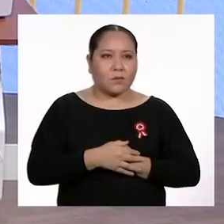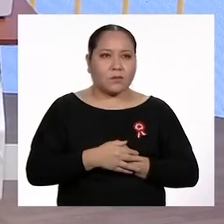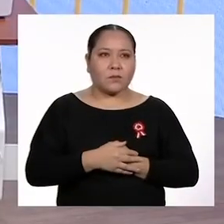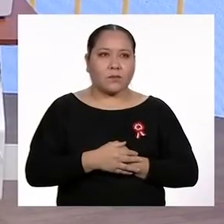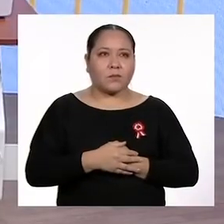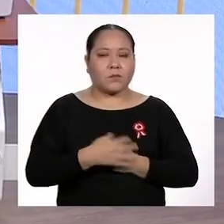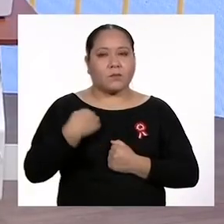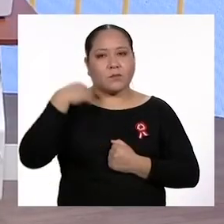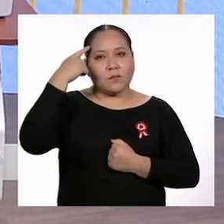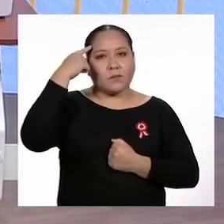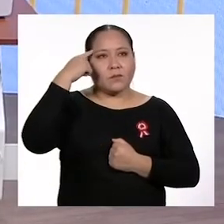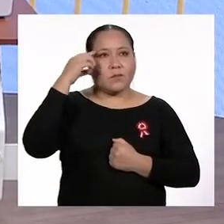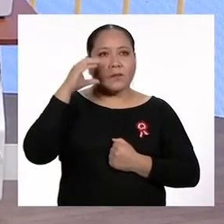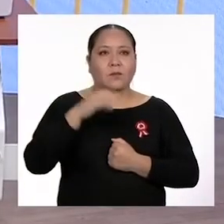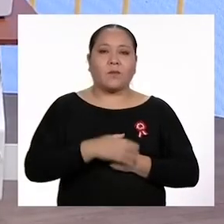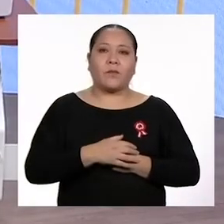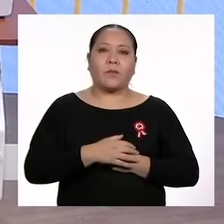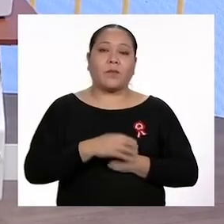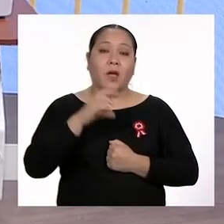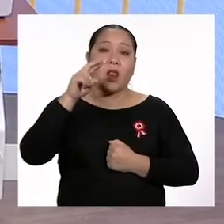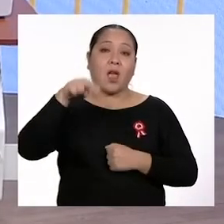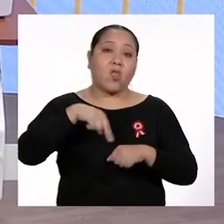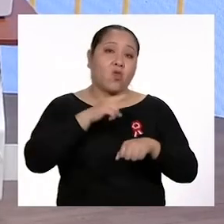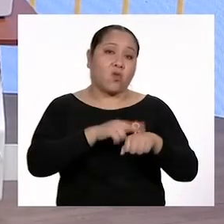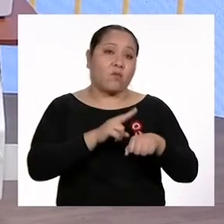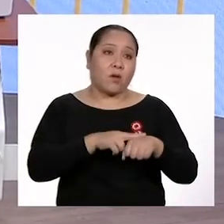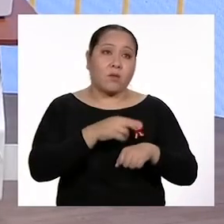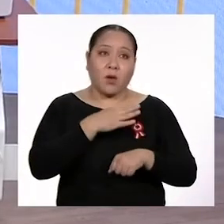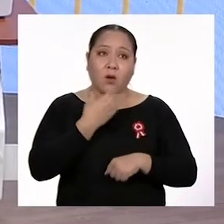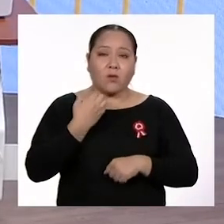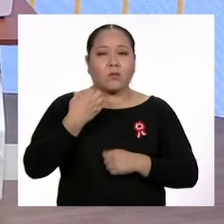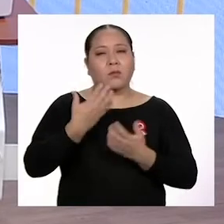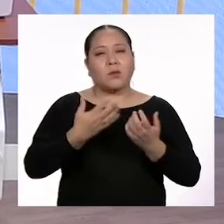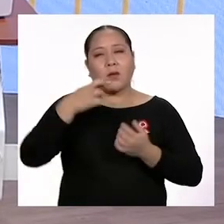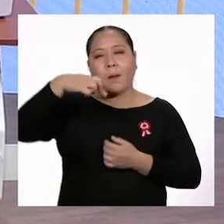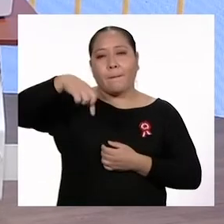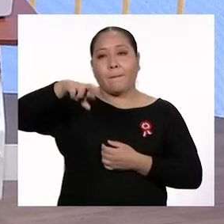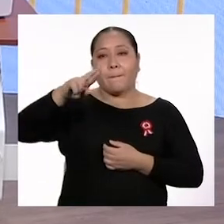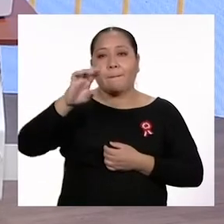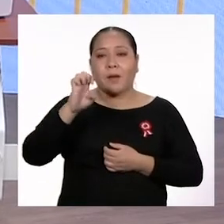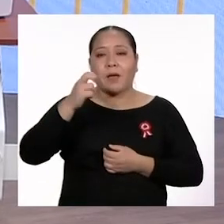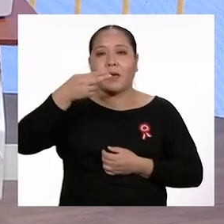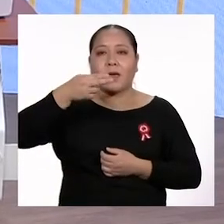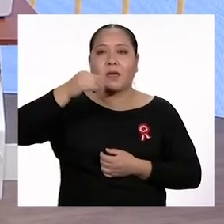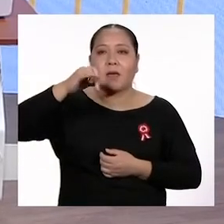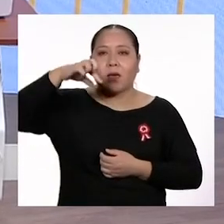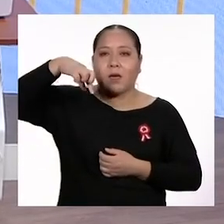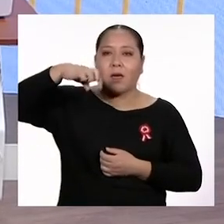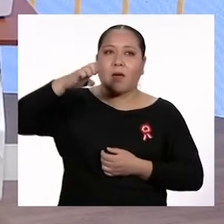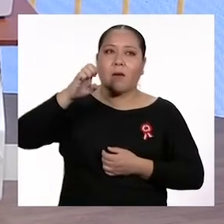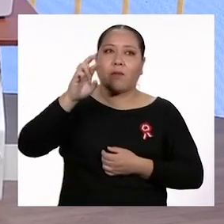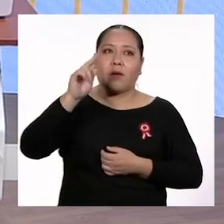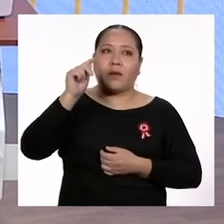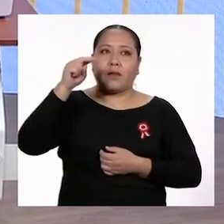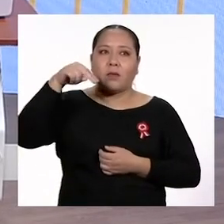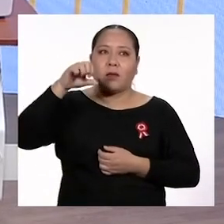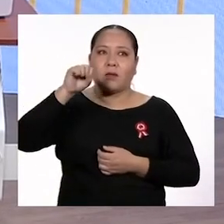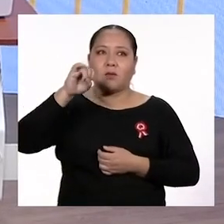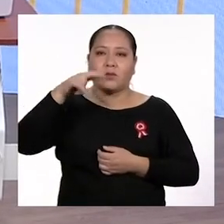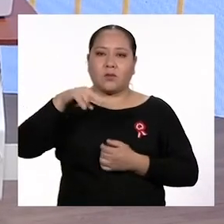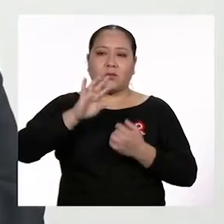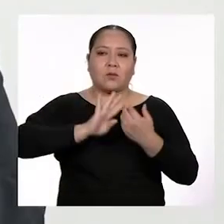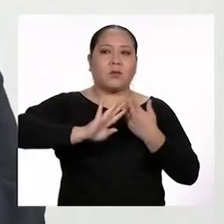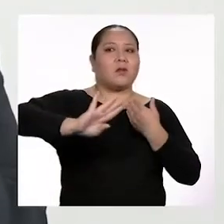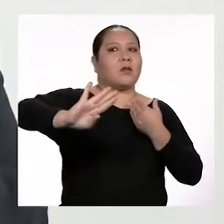Sin duda, la categoría normal y quizás también la de prehipertensión. Son las únicas dos que te mantienen fuera